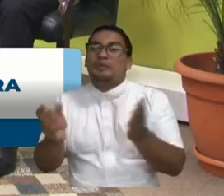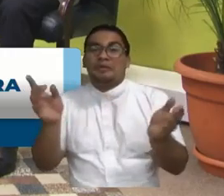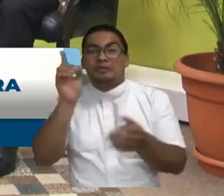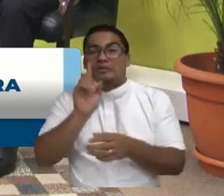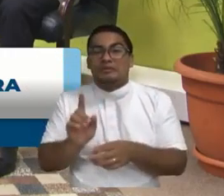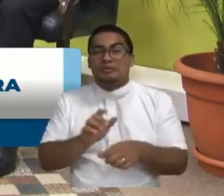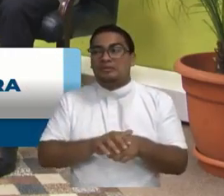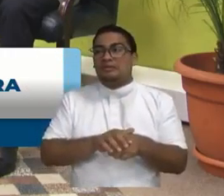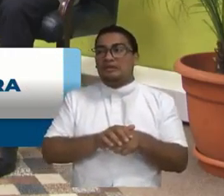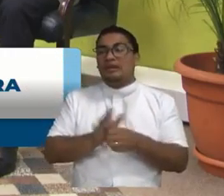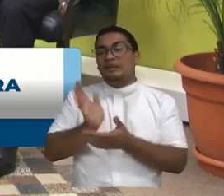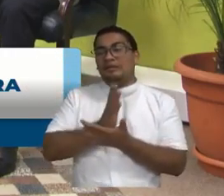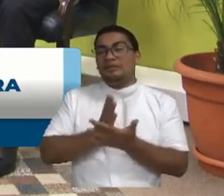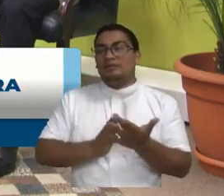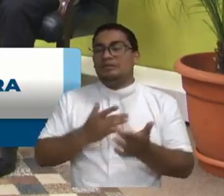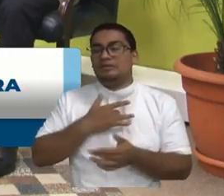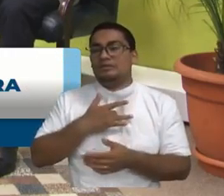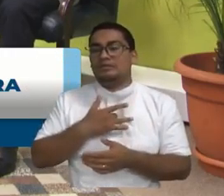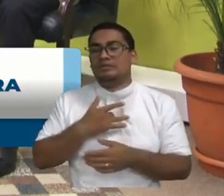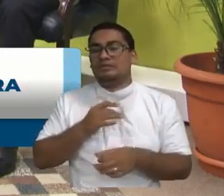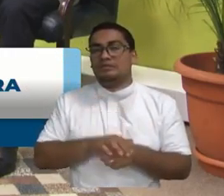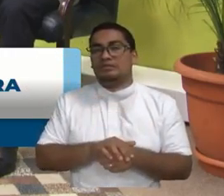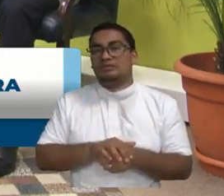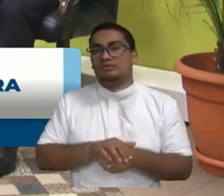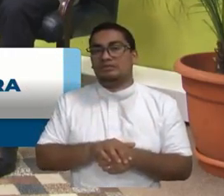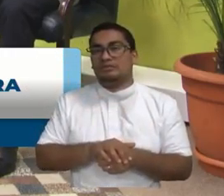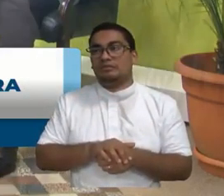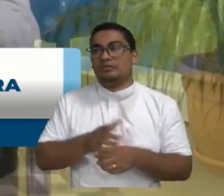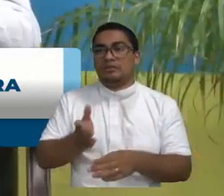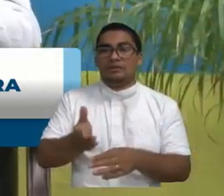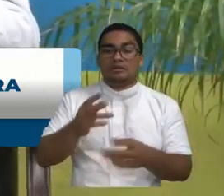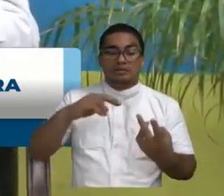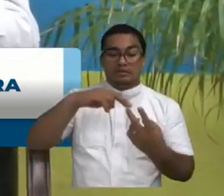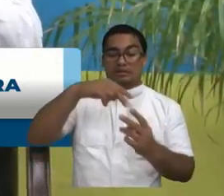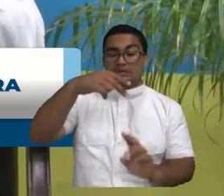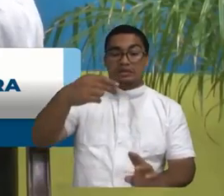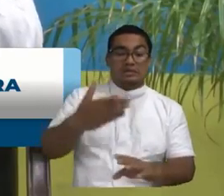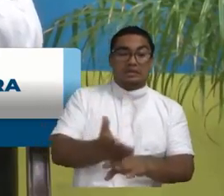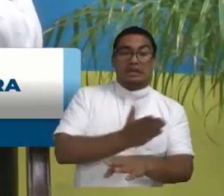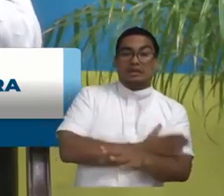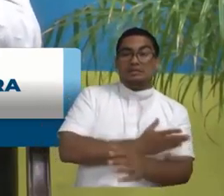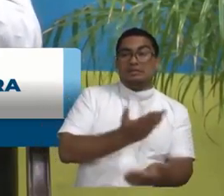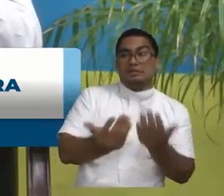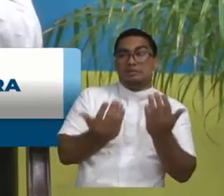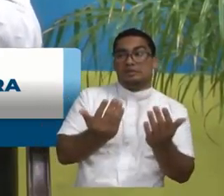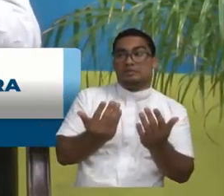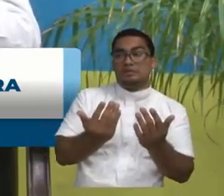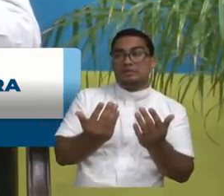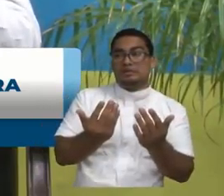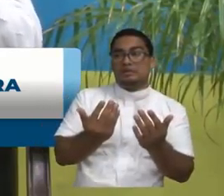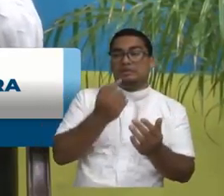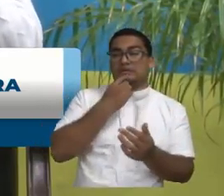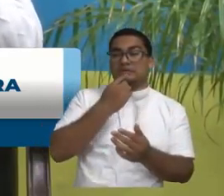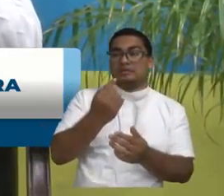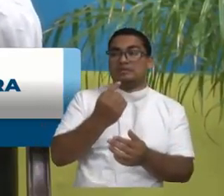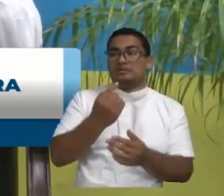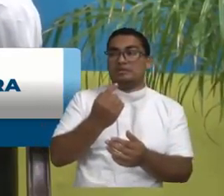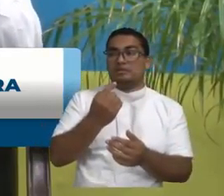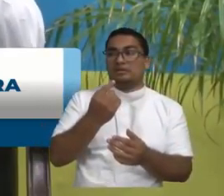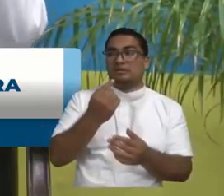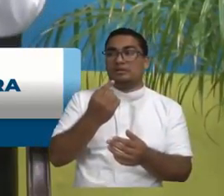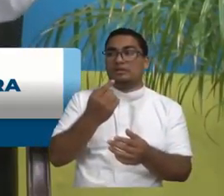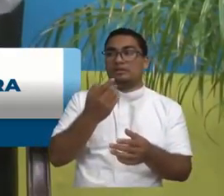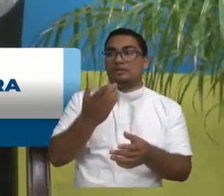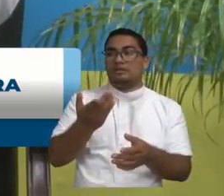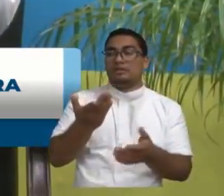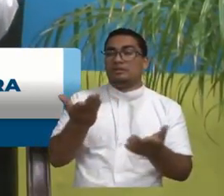necesitan ciertos factores y uno de los principales es una predisposición genética a la lepra. Es decir, que el paciente tenga predisposición a